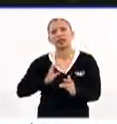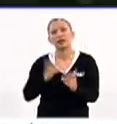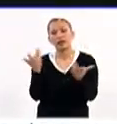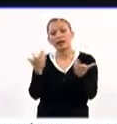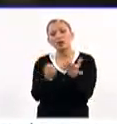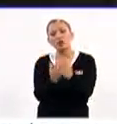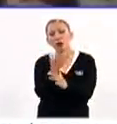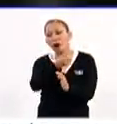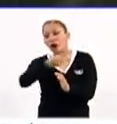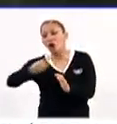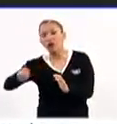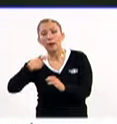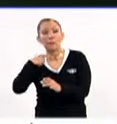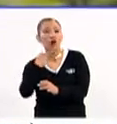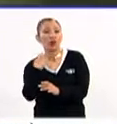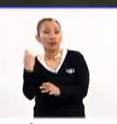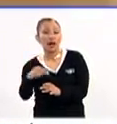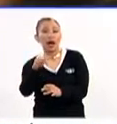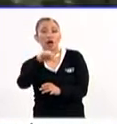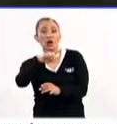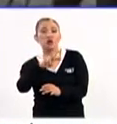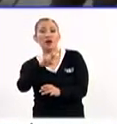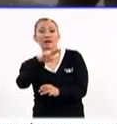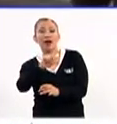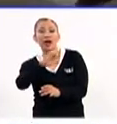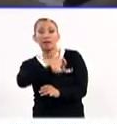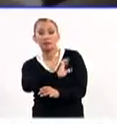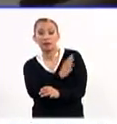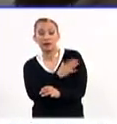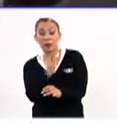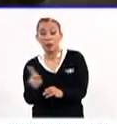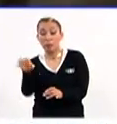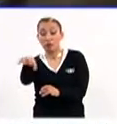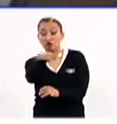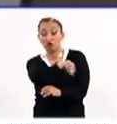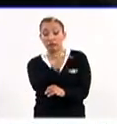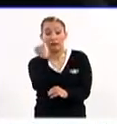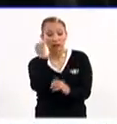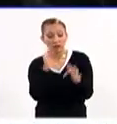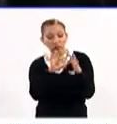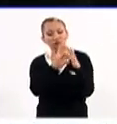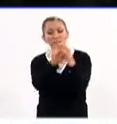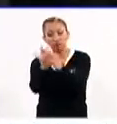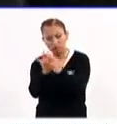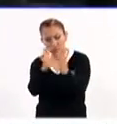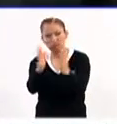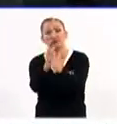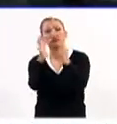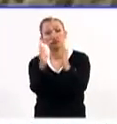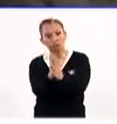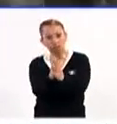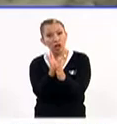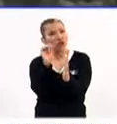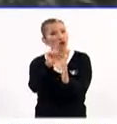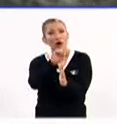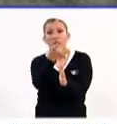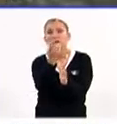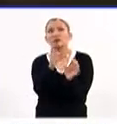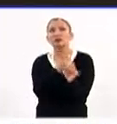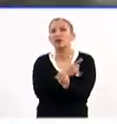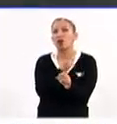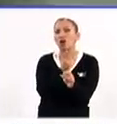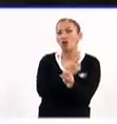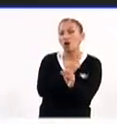construcción del nuevo orden político que se llamaba Nueva España, en que los pueblos indígenas eran aliados y participantes. No eran